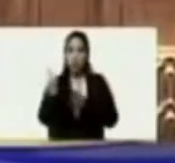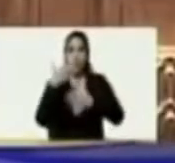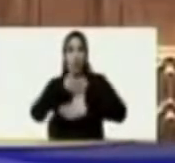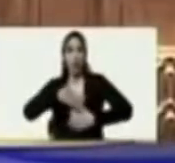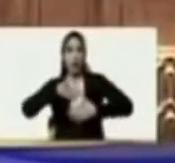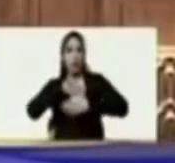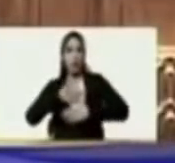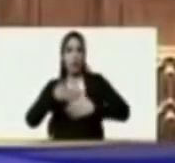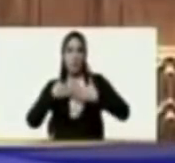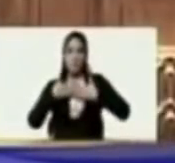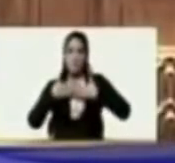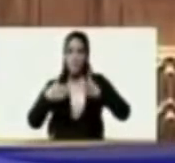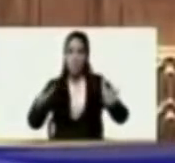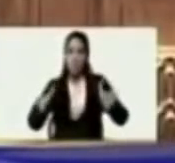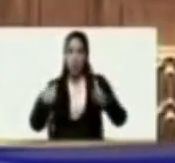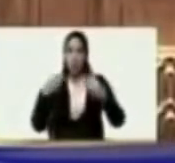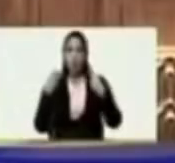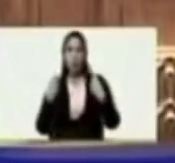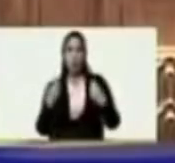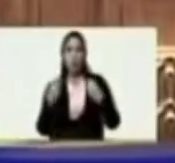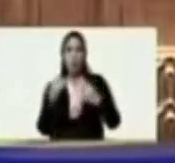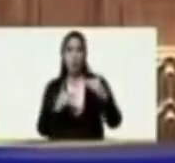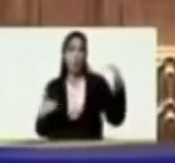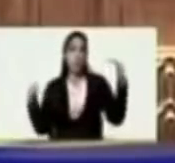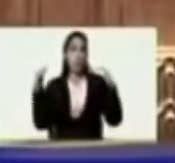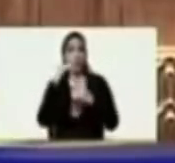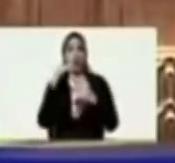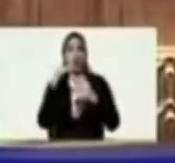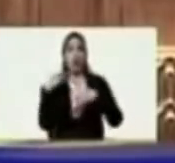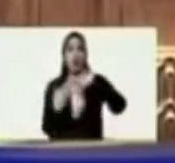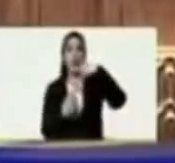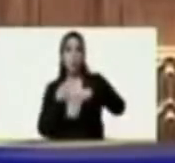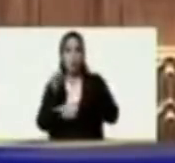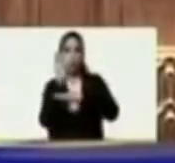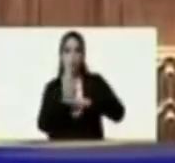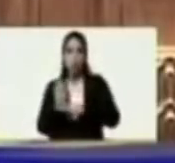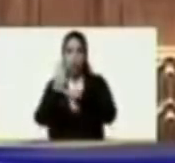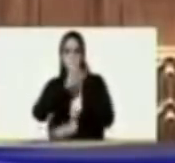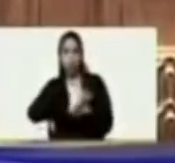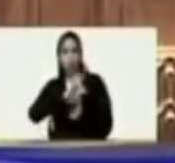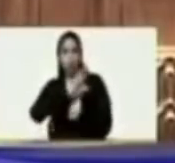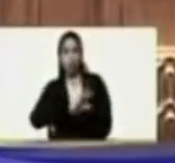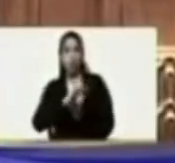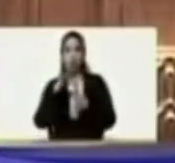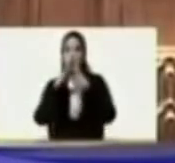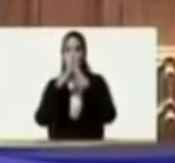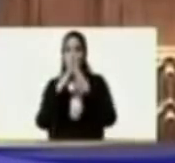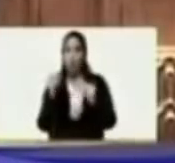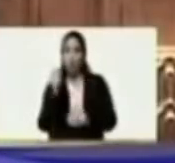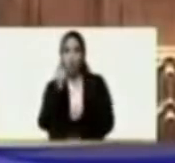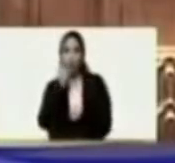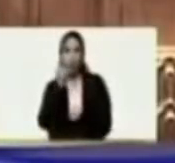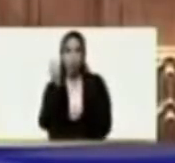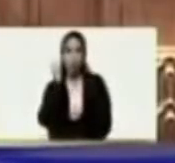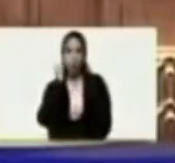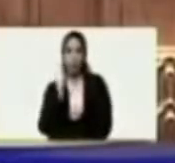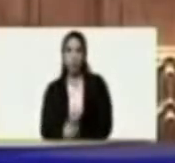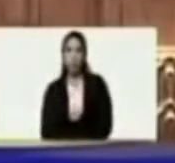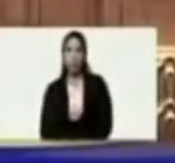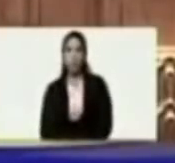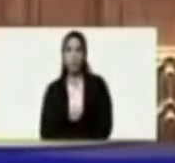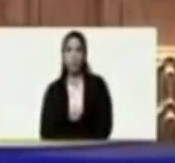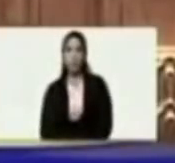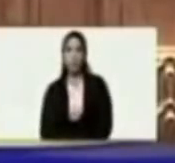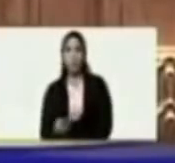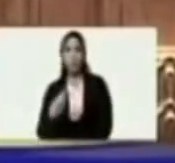para garantizar como prioridad máxima de la revolución la protección social de todos y todas.